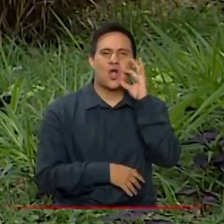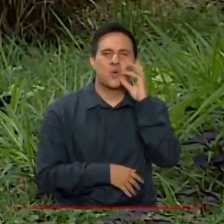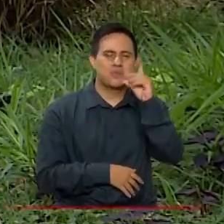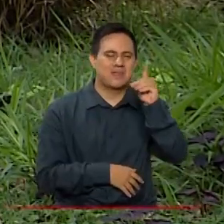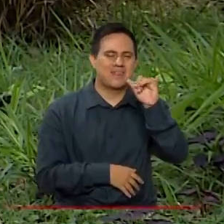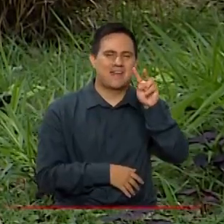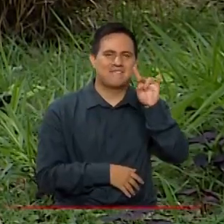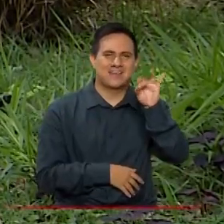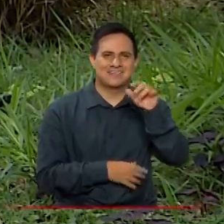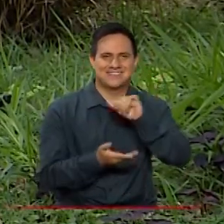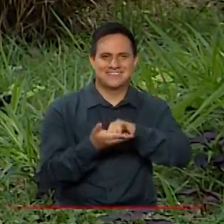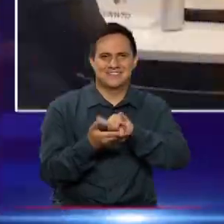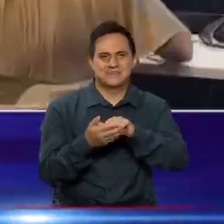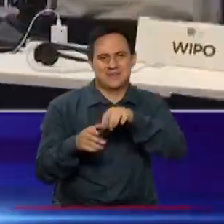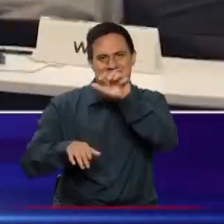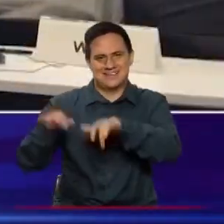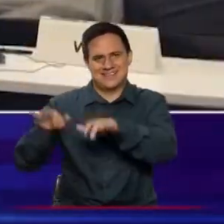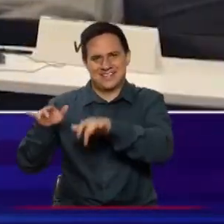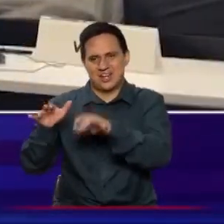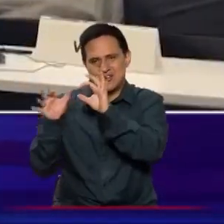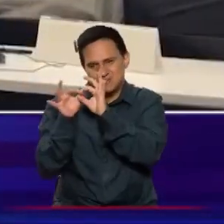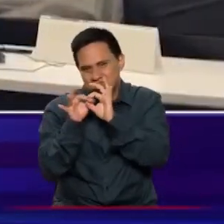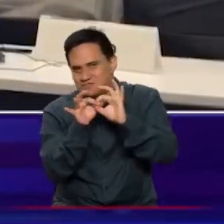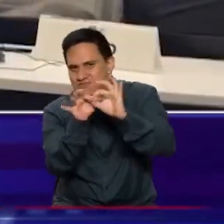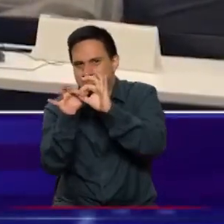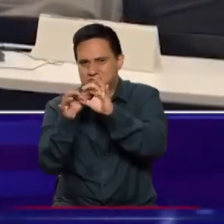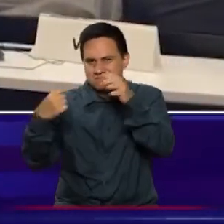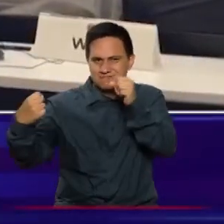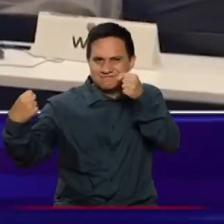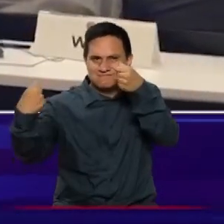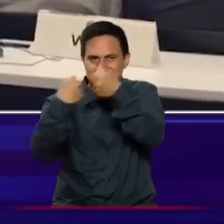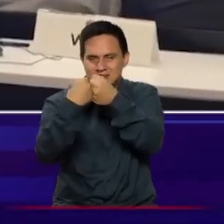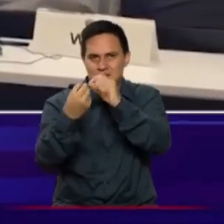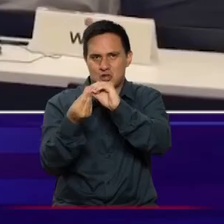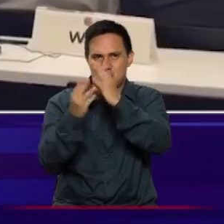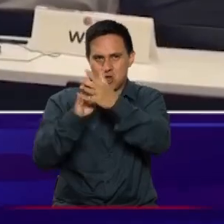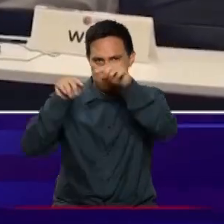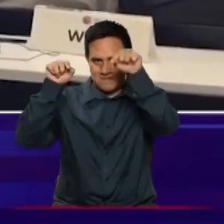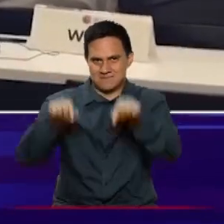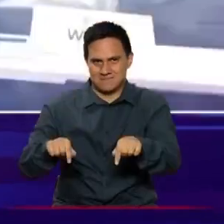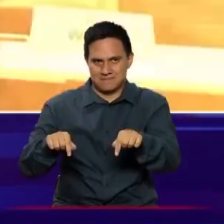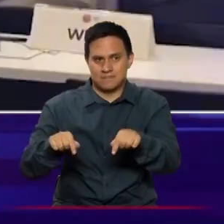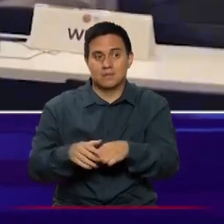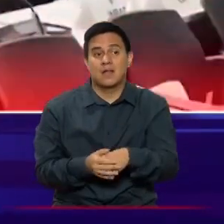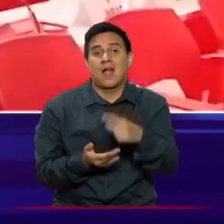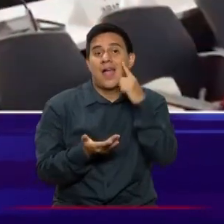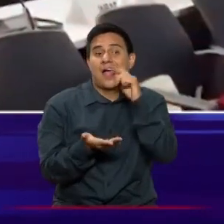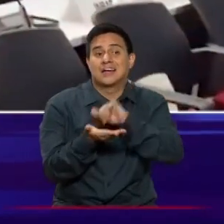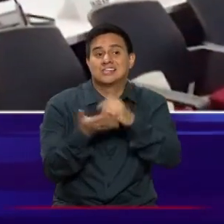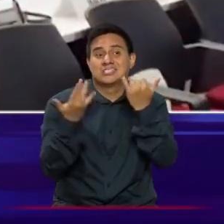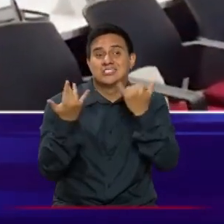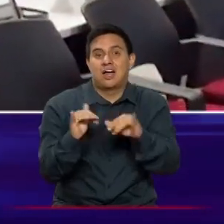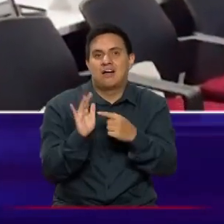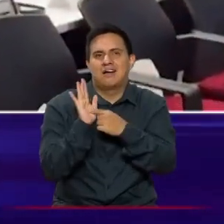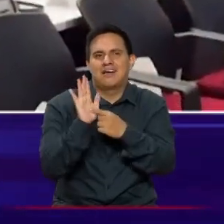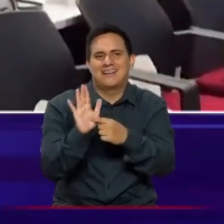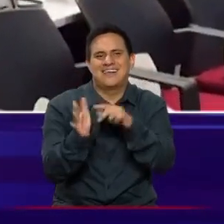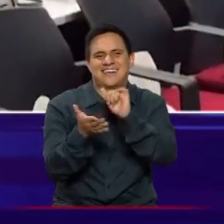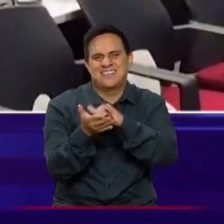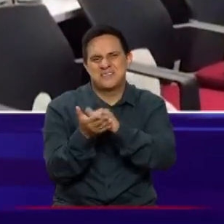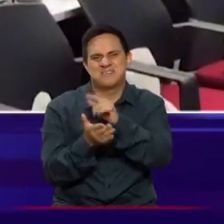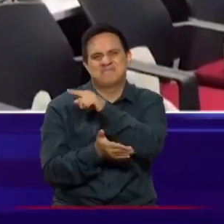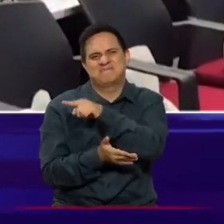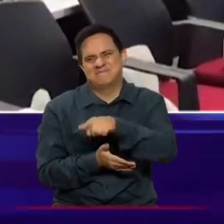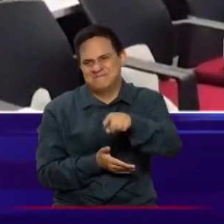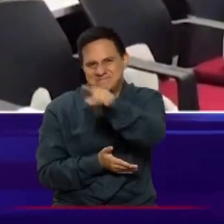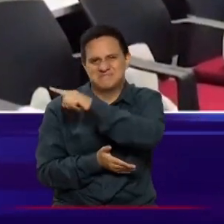del Convenio de la Biodiversidad Biológica para la COP16, a quien con ovación en plenaria los asistentes de los diferentes,